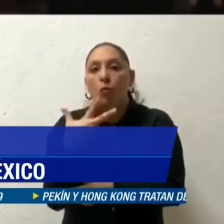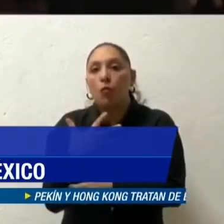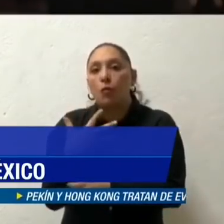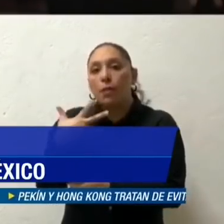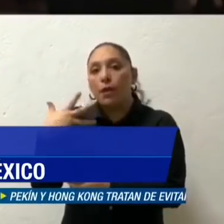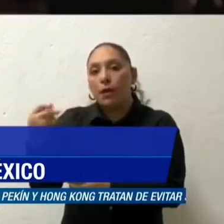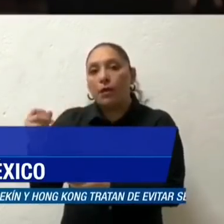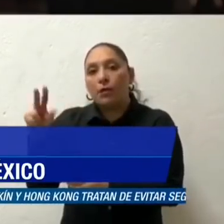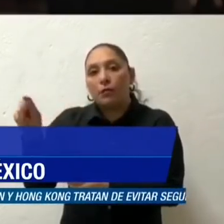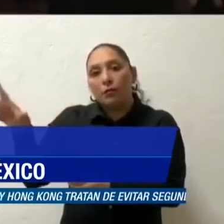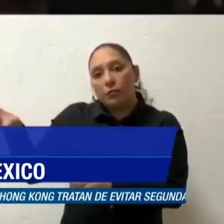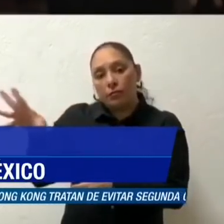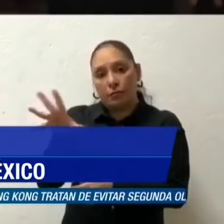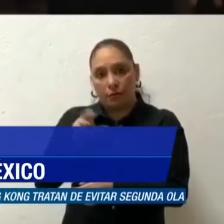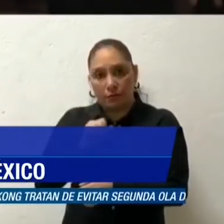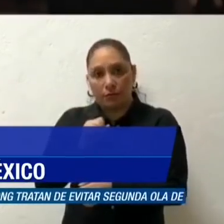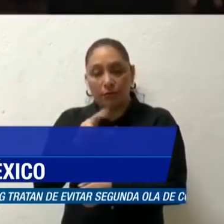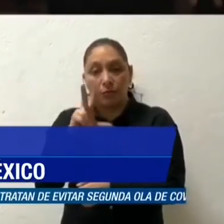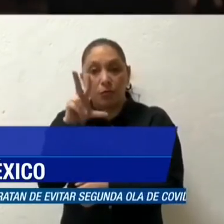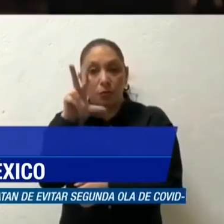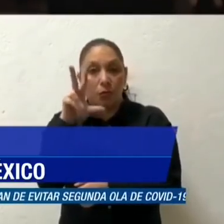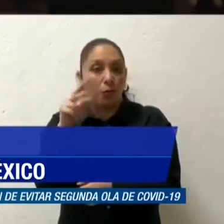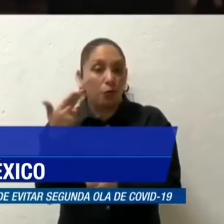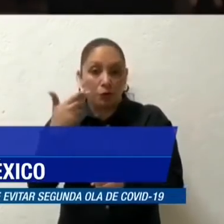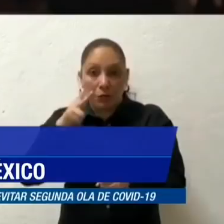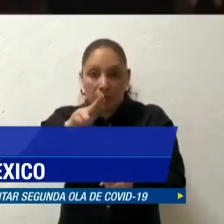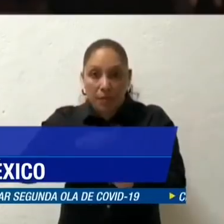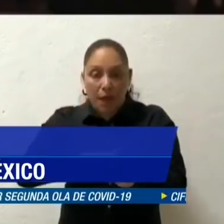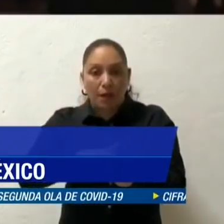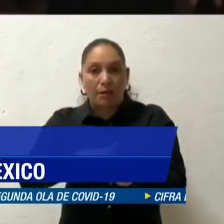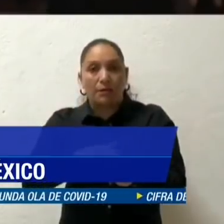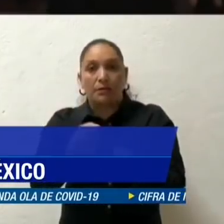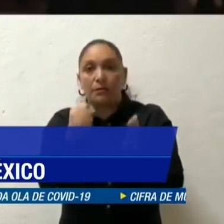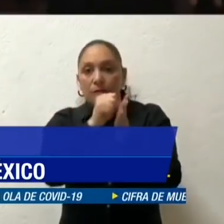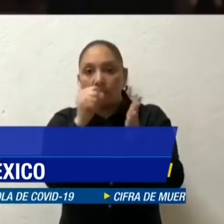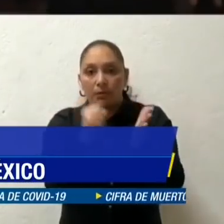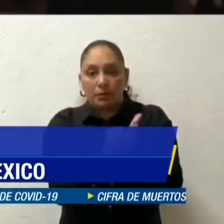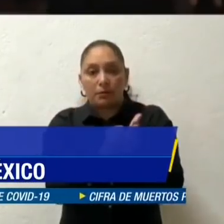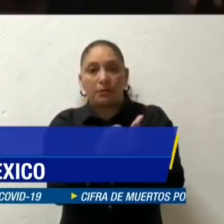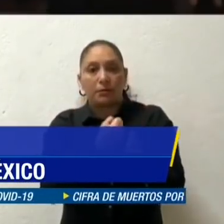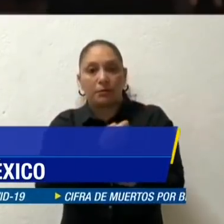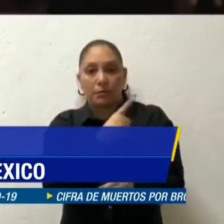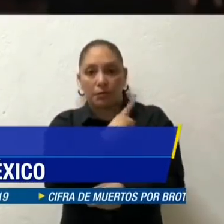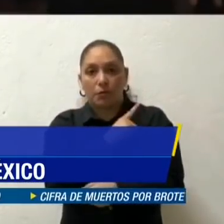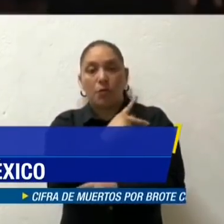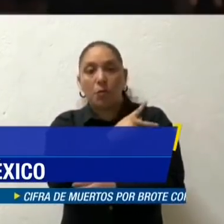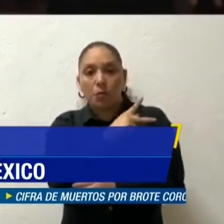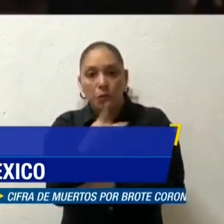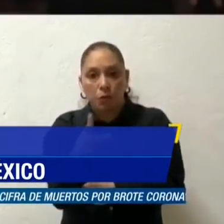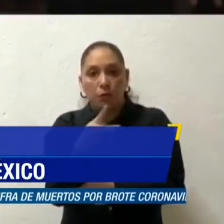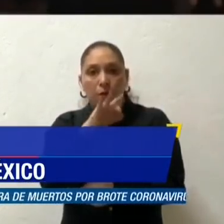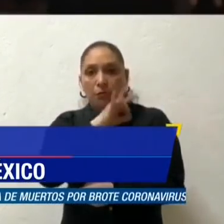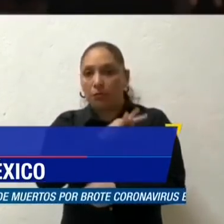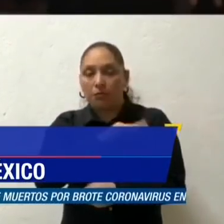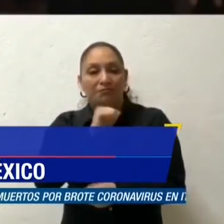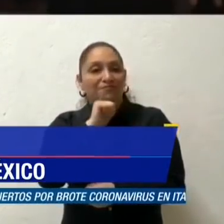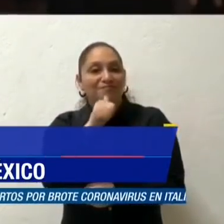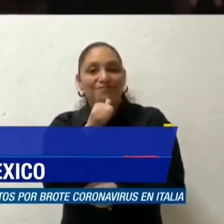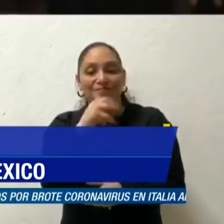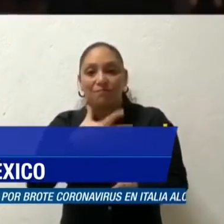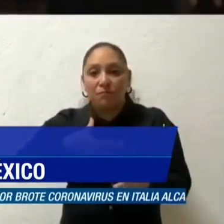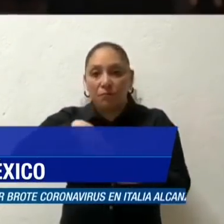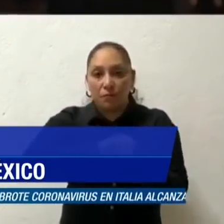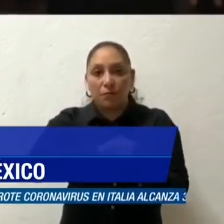no contagiar y no contagiarse. No saturar nuestro sistema de salud público ni